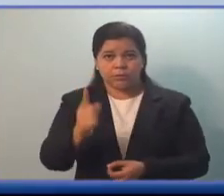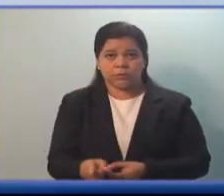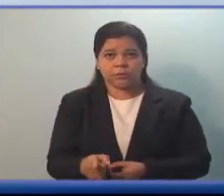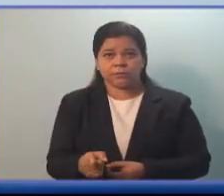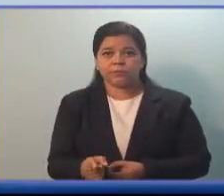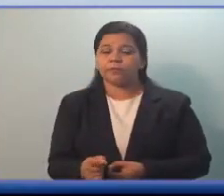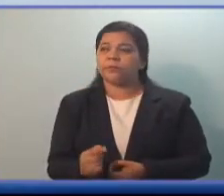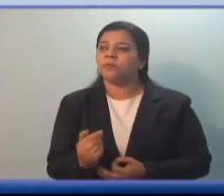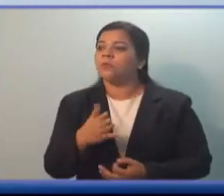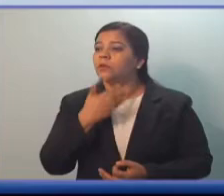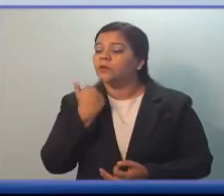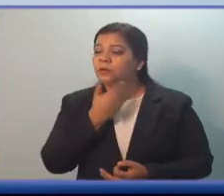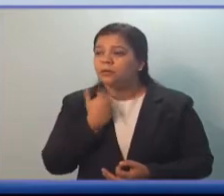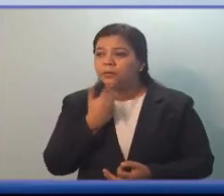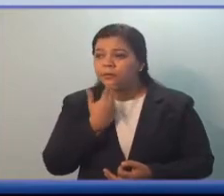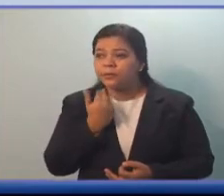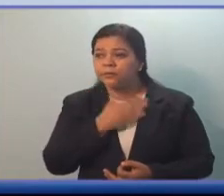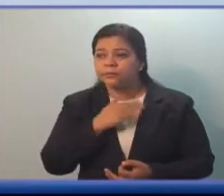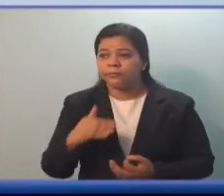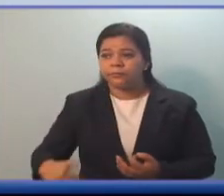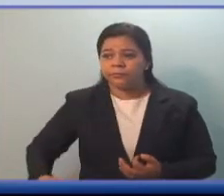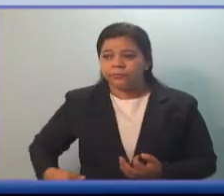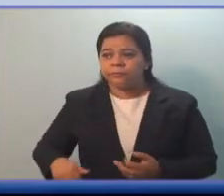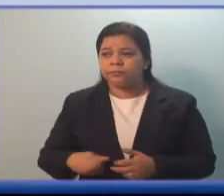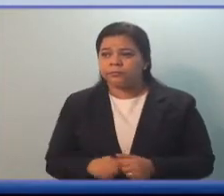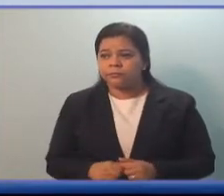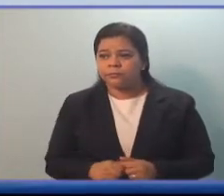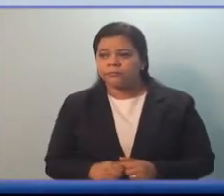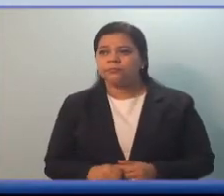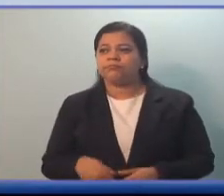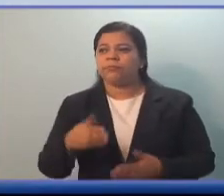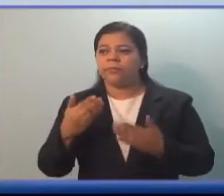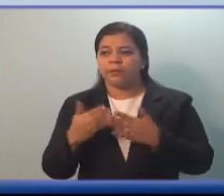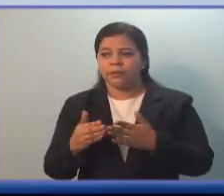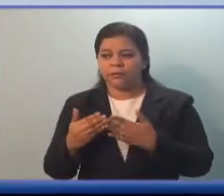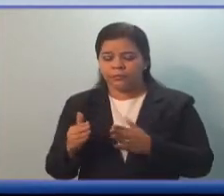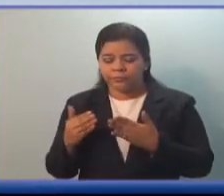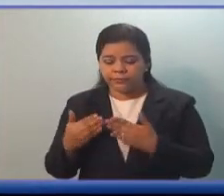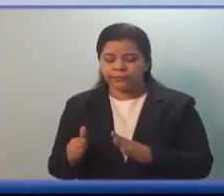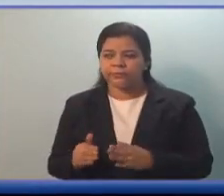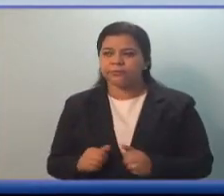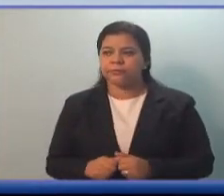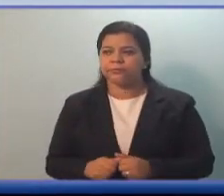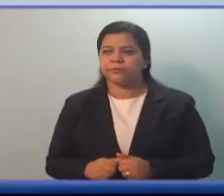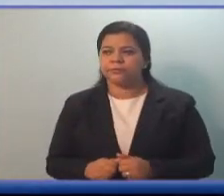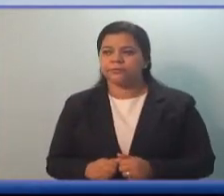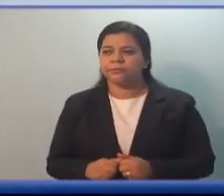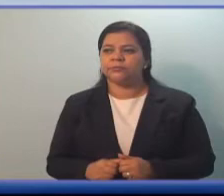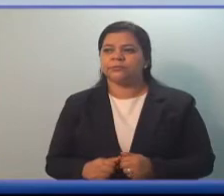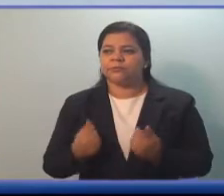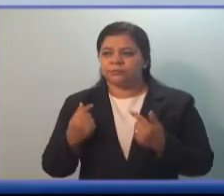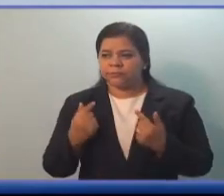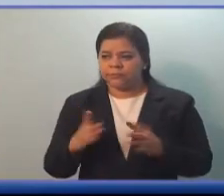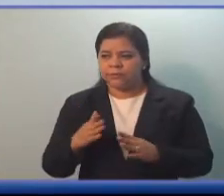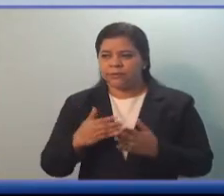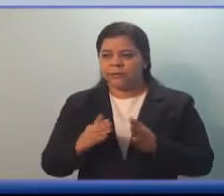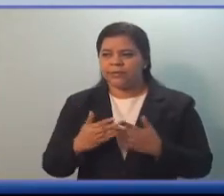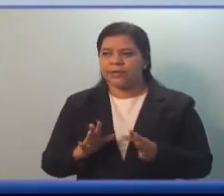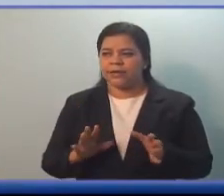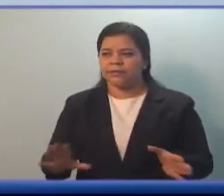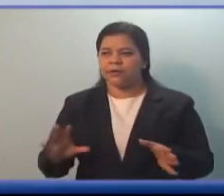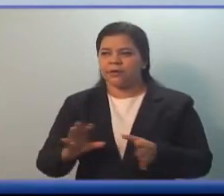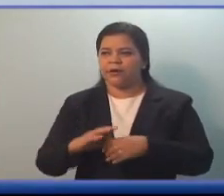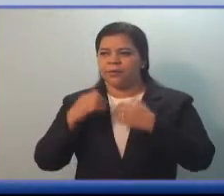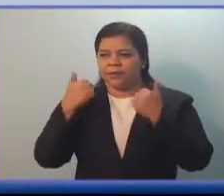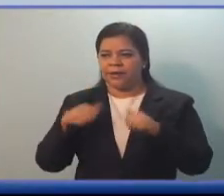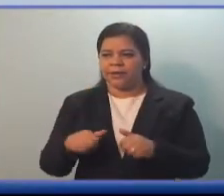Lo que ocurre, señor presidente, es que hay diferentes criterios de interpretación de la ley, pero